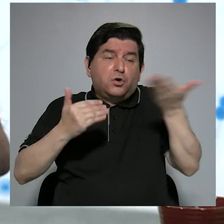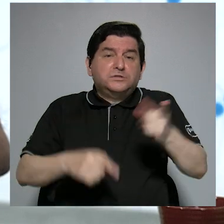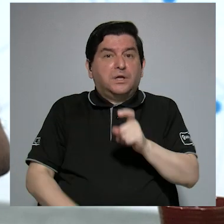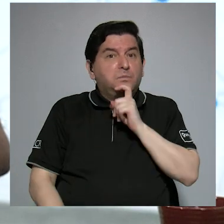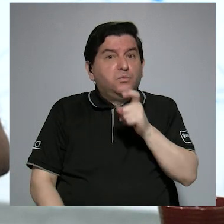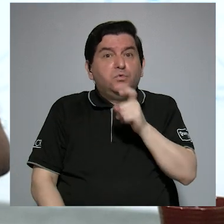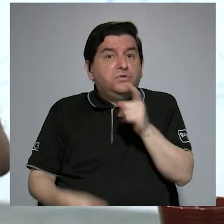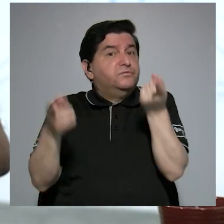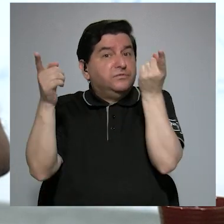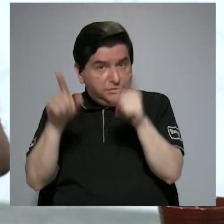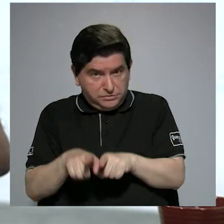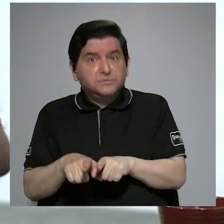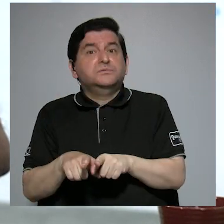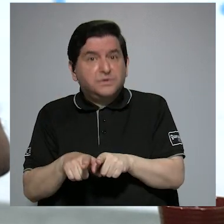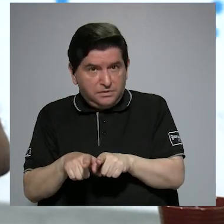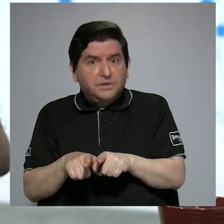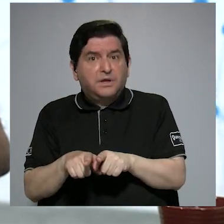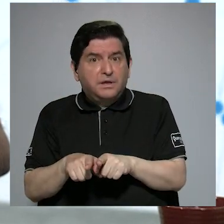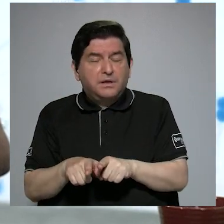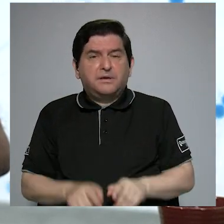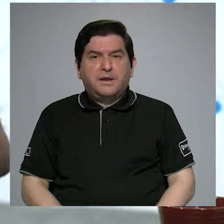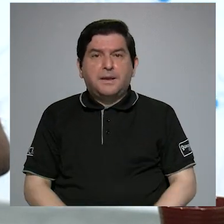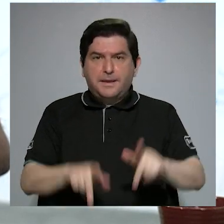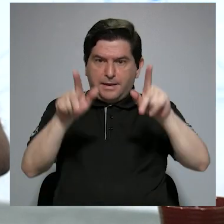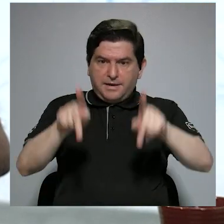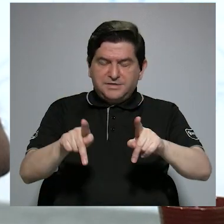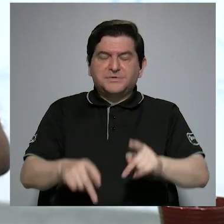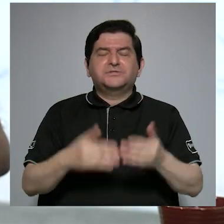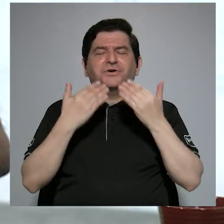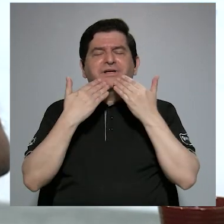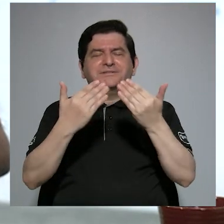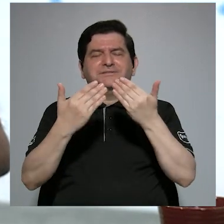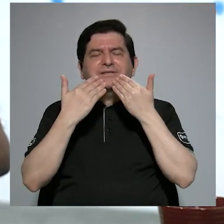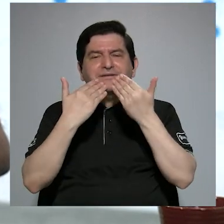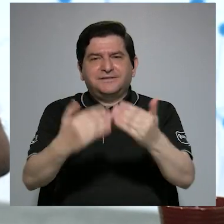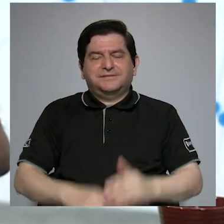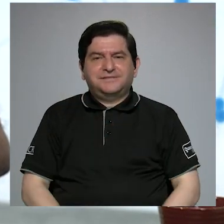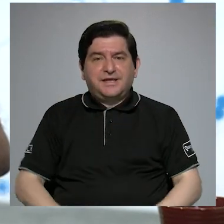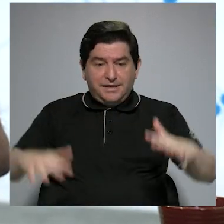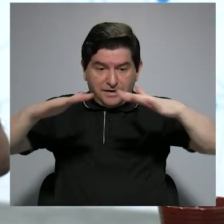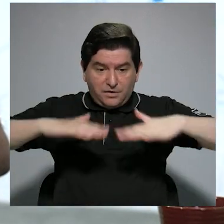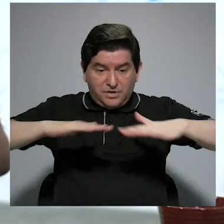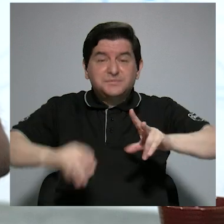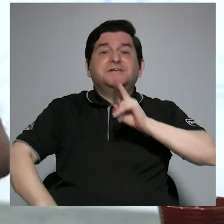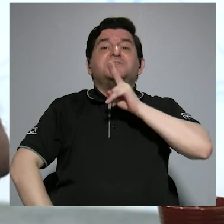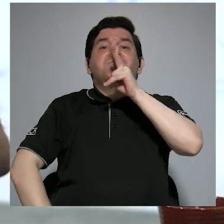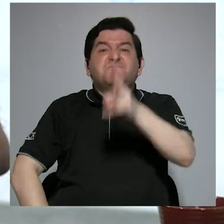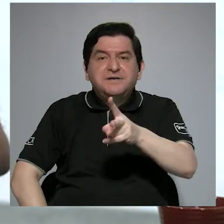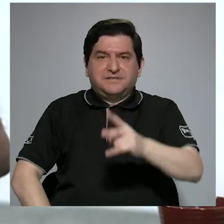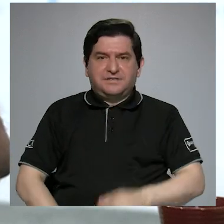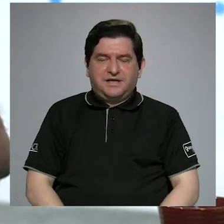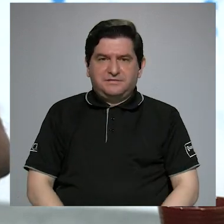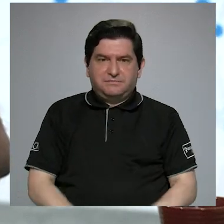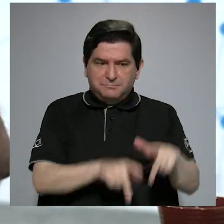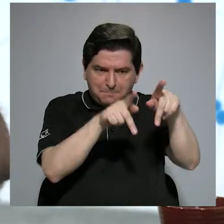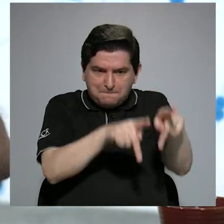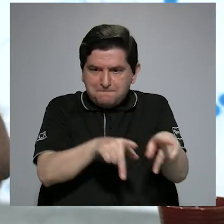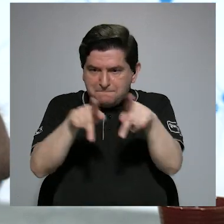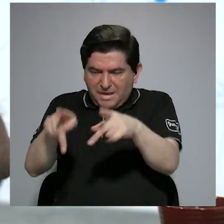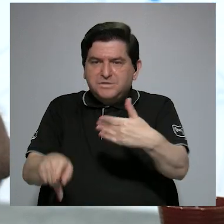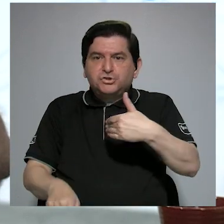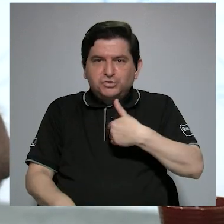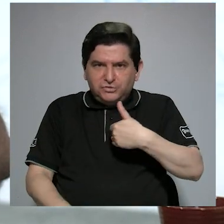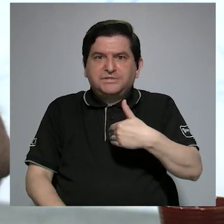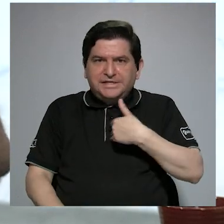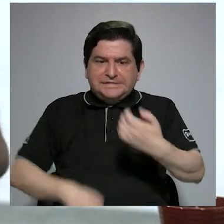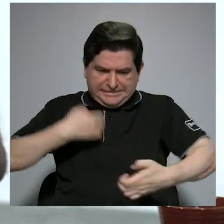cosas difíciles que les ha pasado, y eso es algo que el público agradece mucho, ¿verdad? Claro. Un espacio que sea real, que vean que las personas